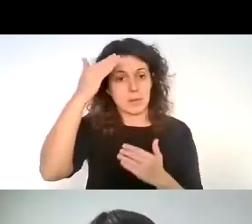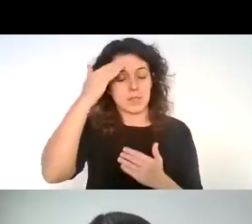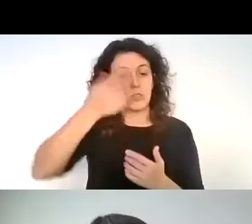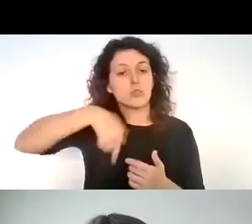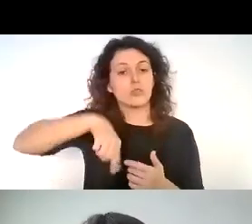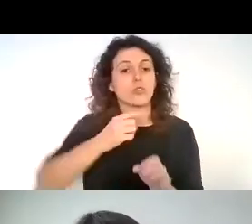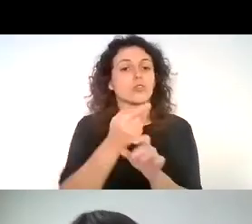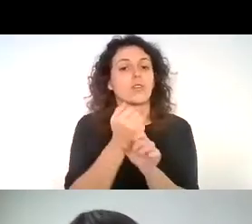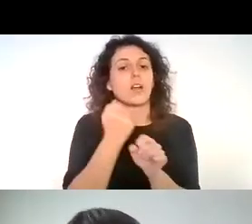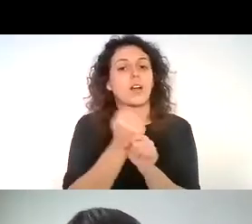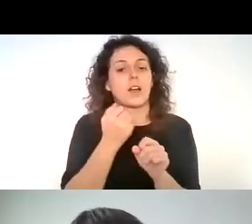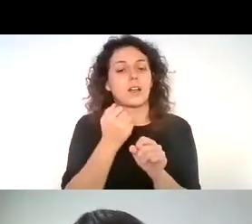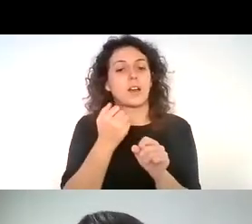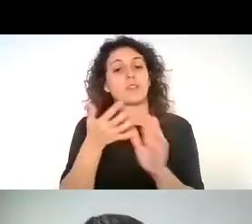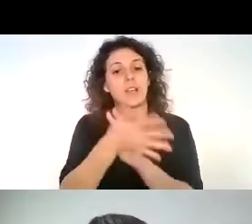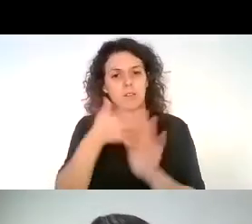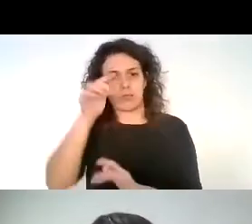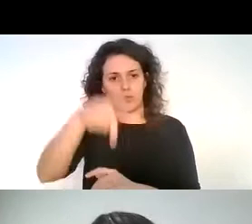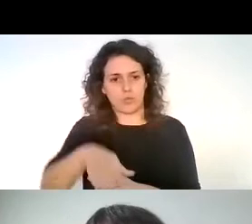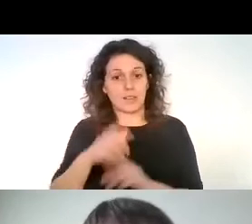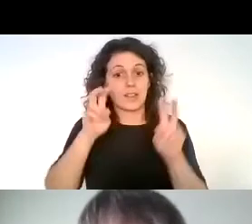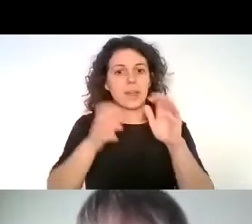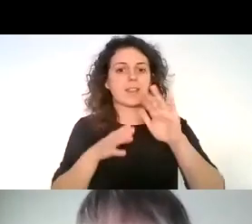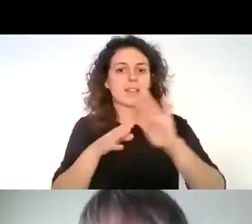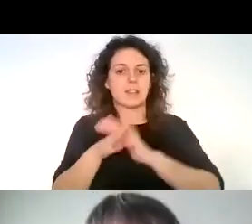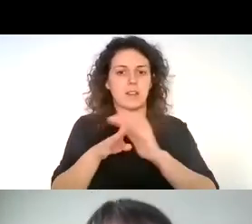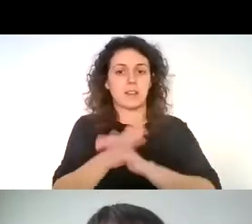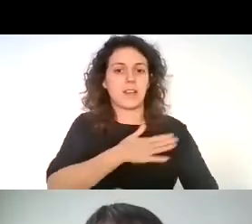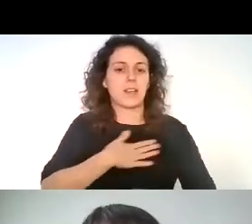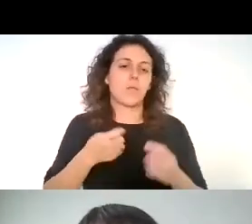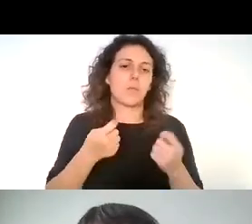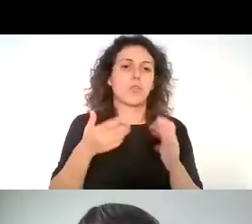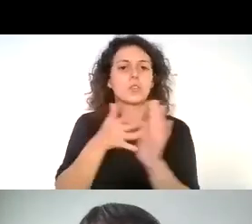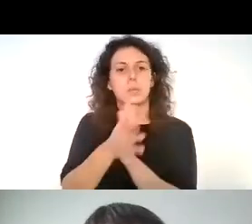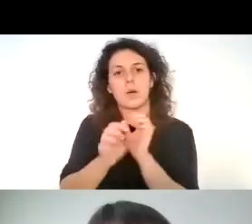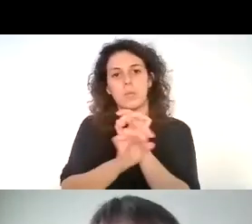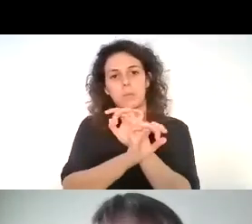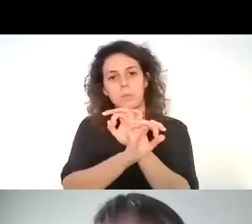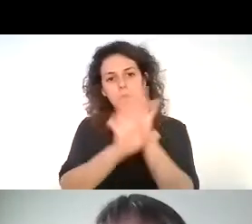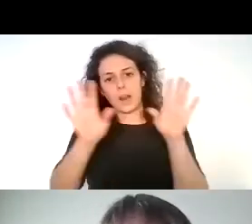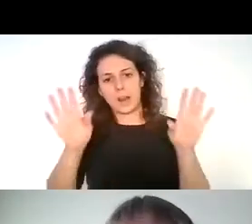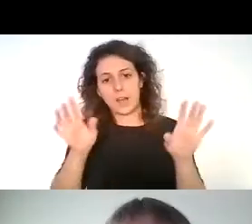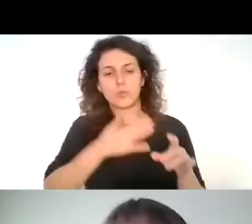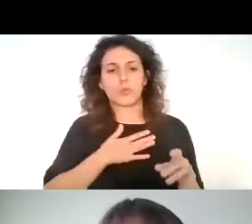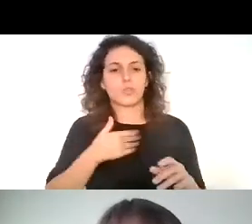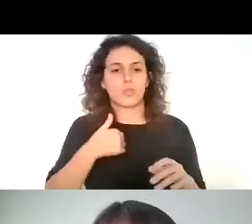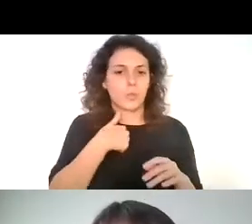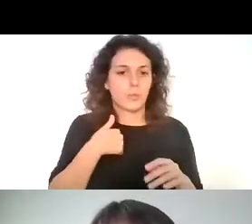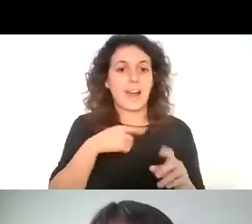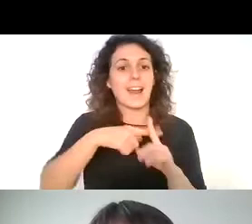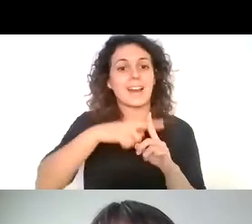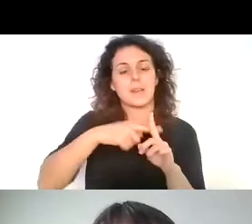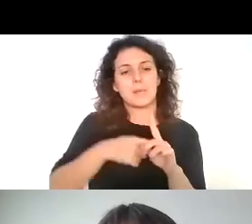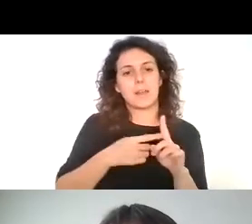hoy es accesibilidad, pero quería poner un poco en contexto el papel que tiene a nivel comarcal